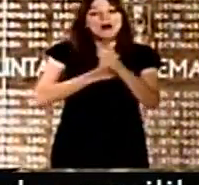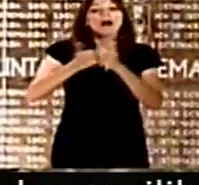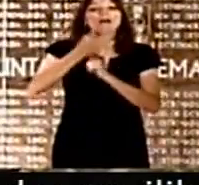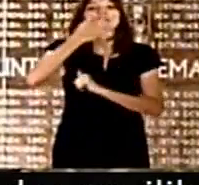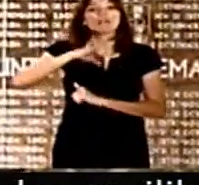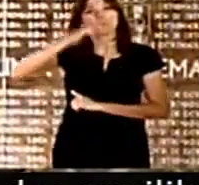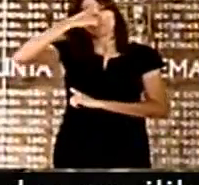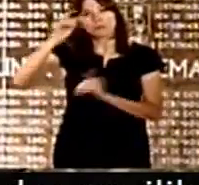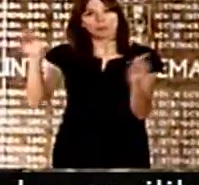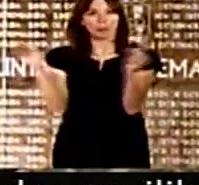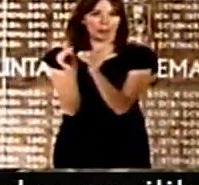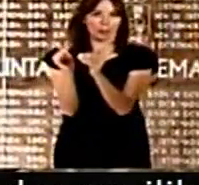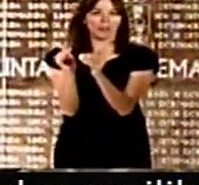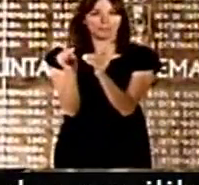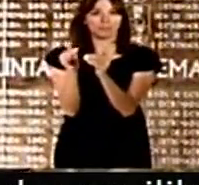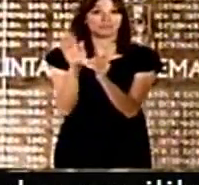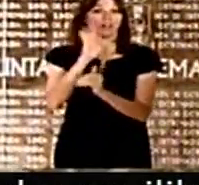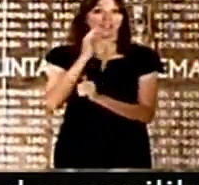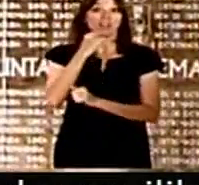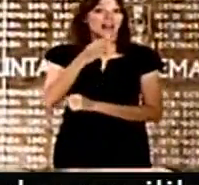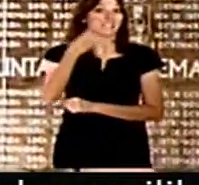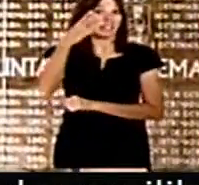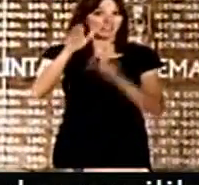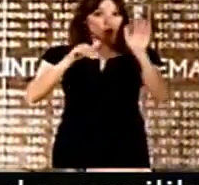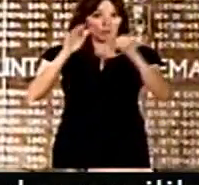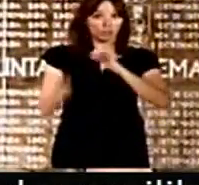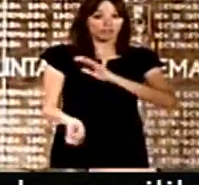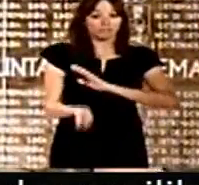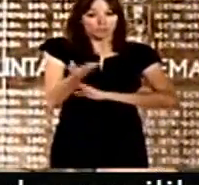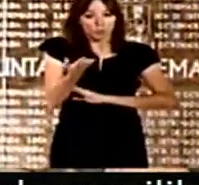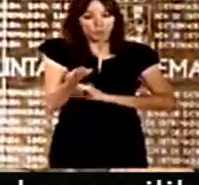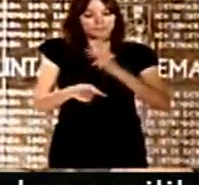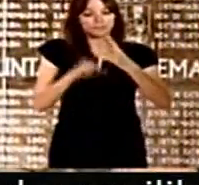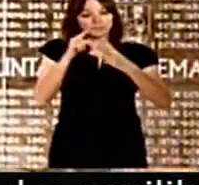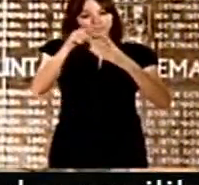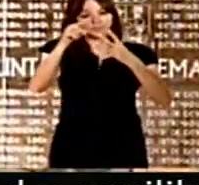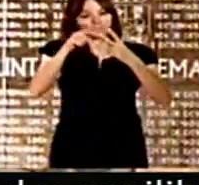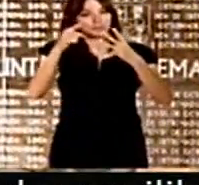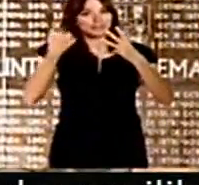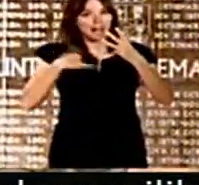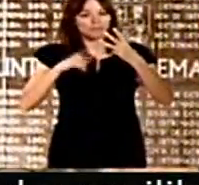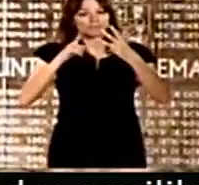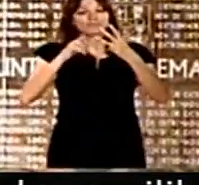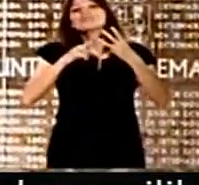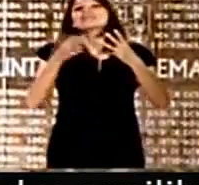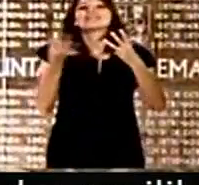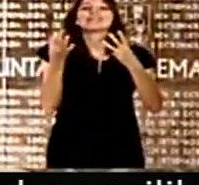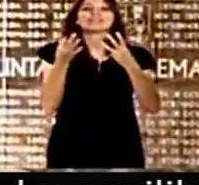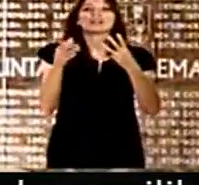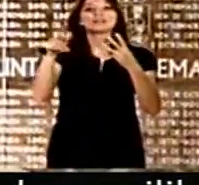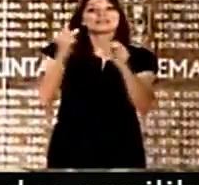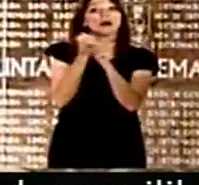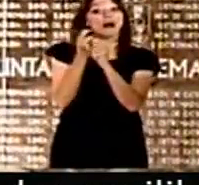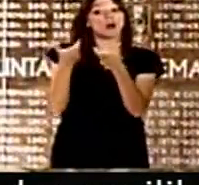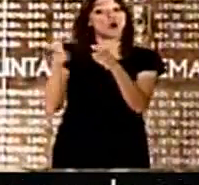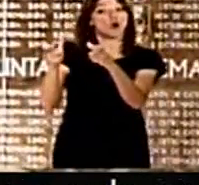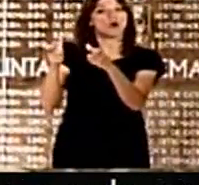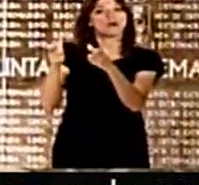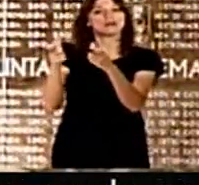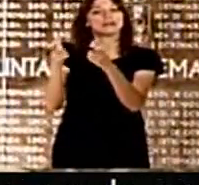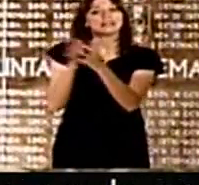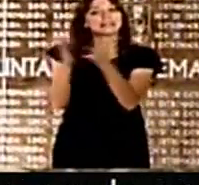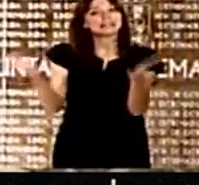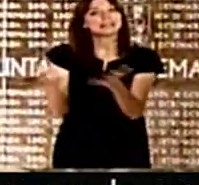decía que eran 3 convocatorias. La tercera es la que tiene que ver con las ayudas para fomentar la igualdad de género en el empleo para el